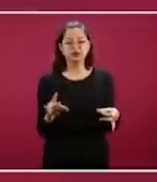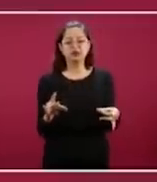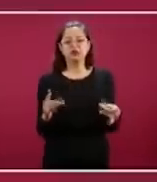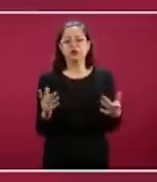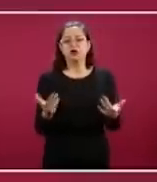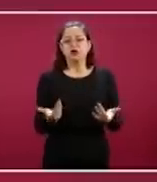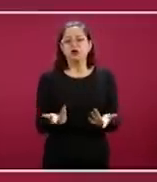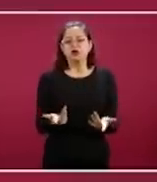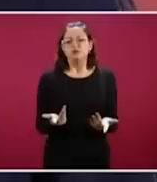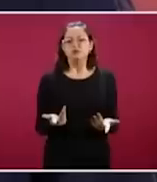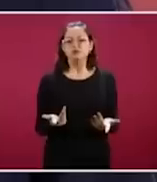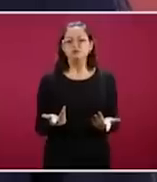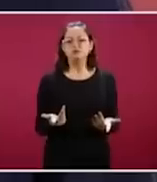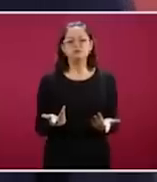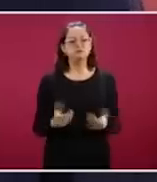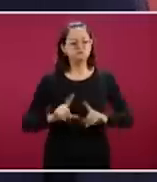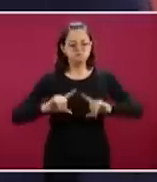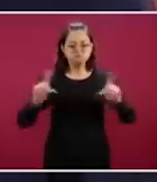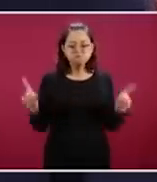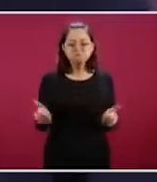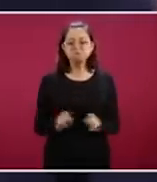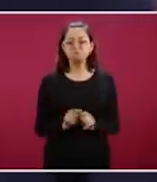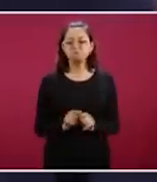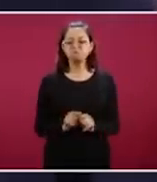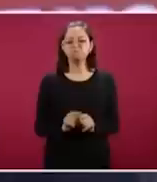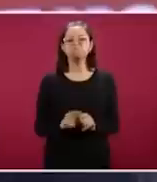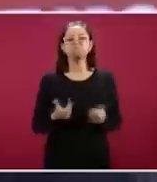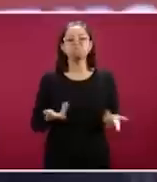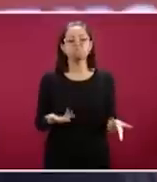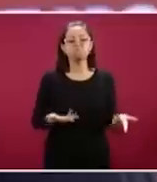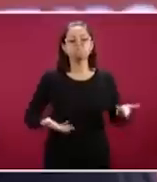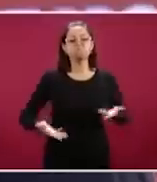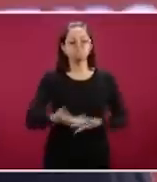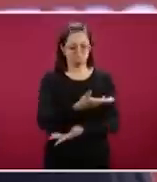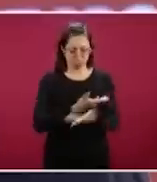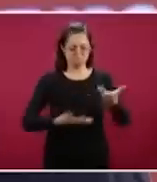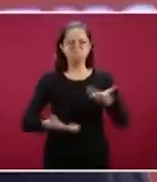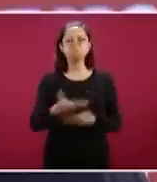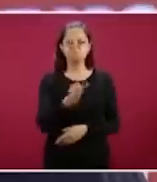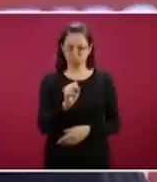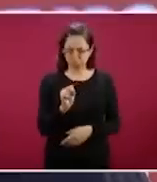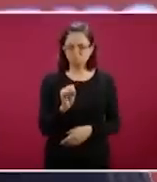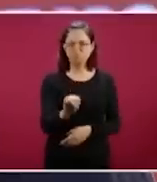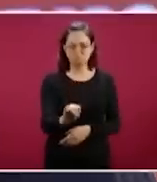manera muy resumida. Cooperación, sí.